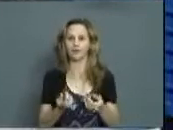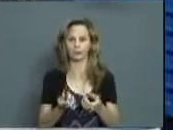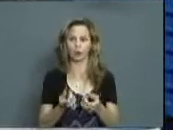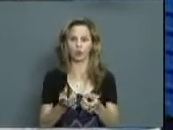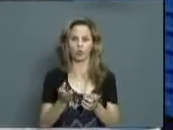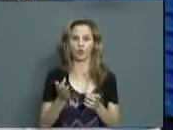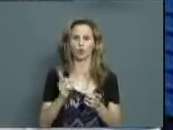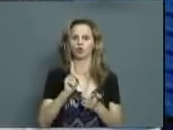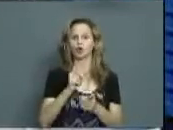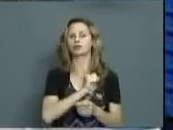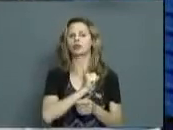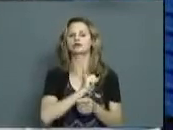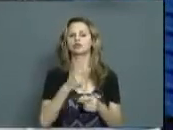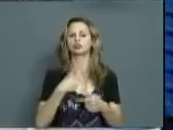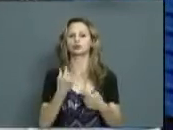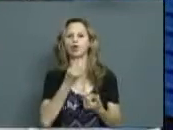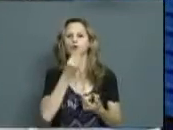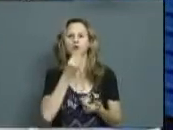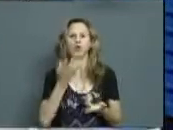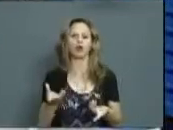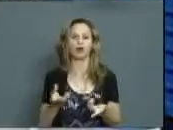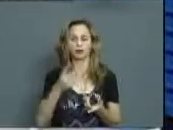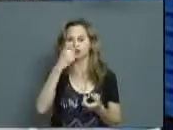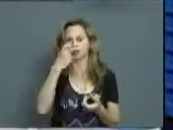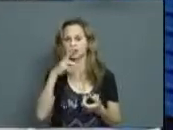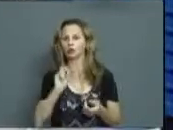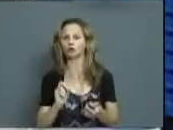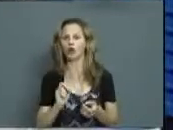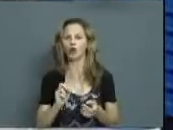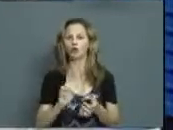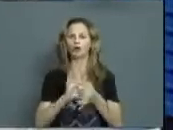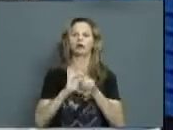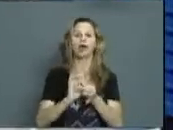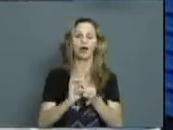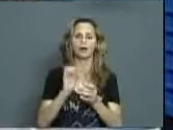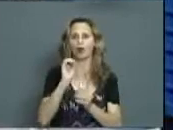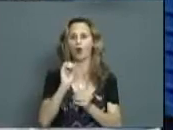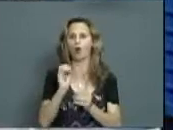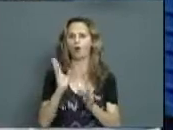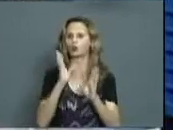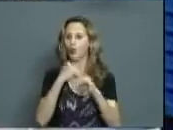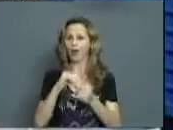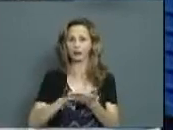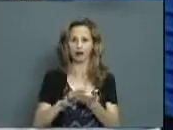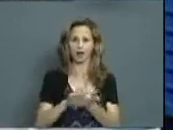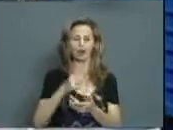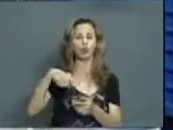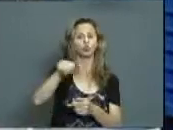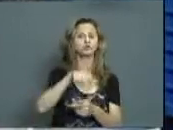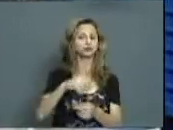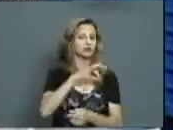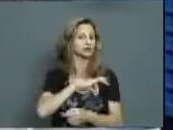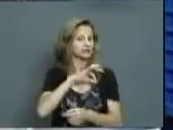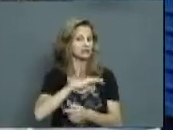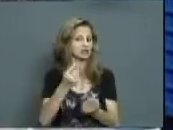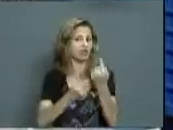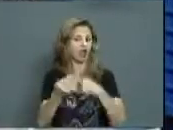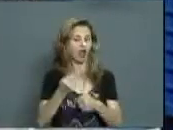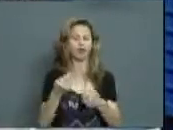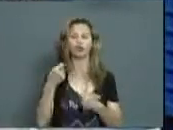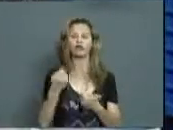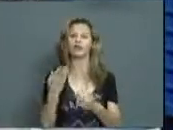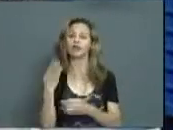no hagamos lo que nos corresponde como protocolo. Lo que responde como protocolo es que cuando usted tiene síntomas de la enfermedad tiene que acudir y